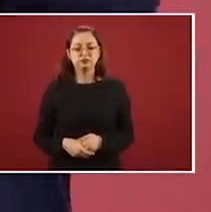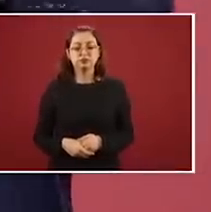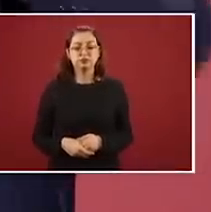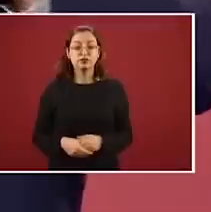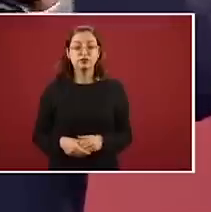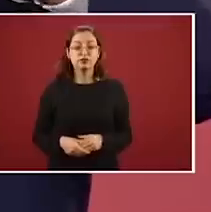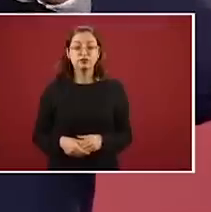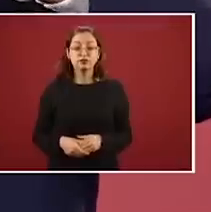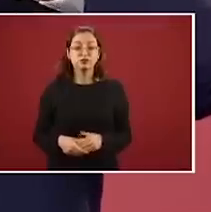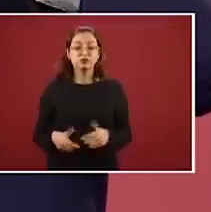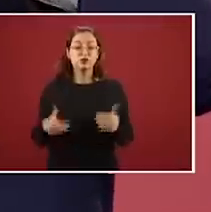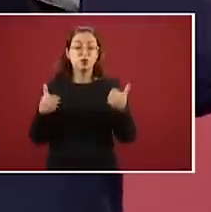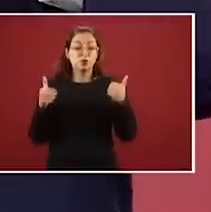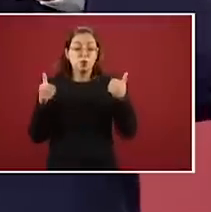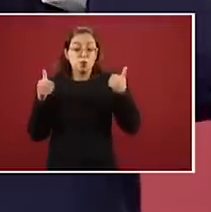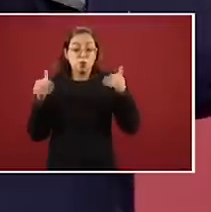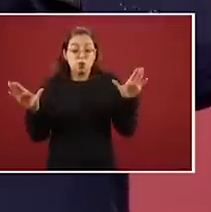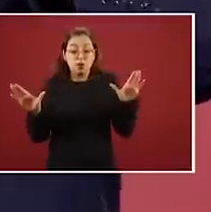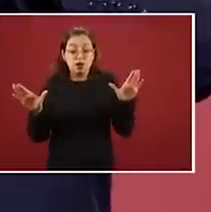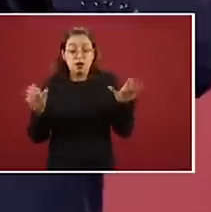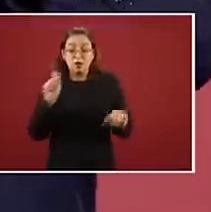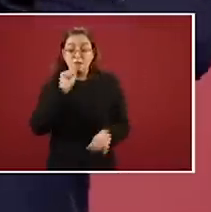Le pasa lo mismo